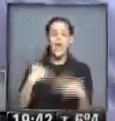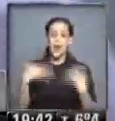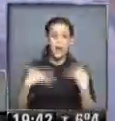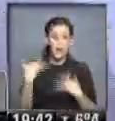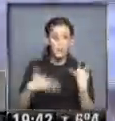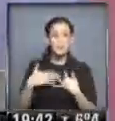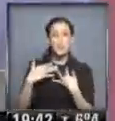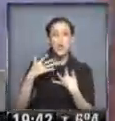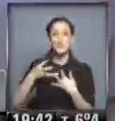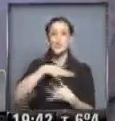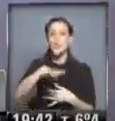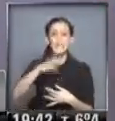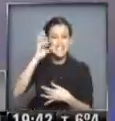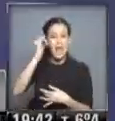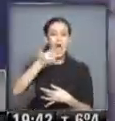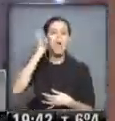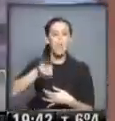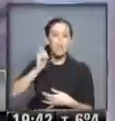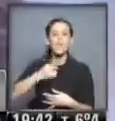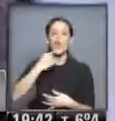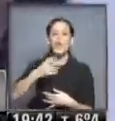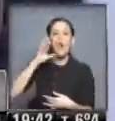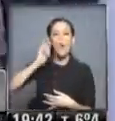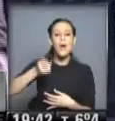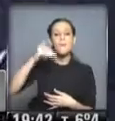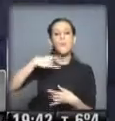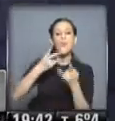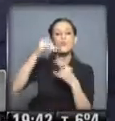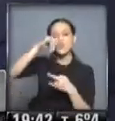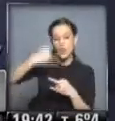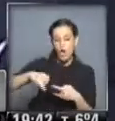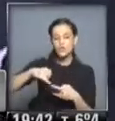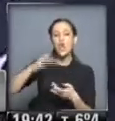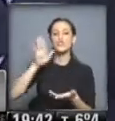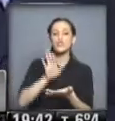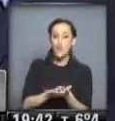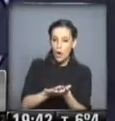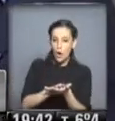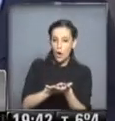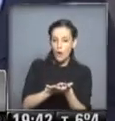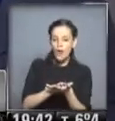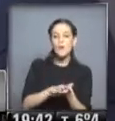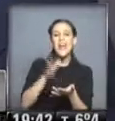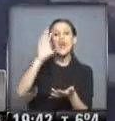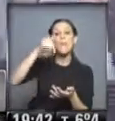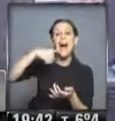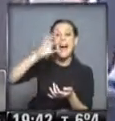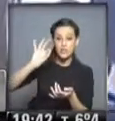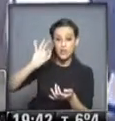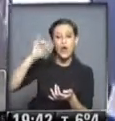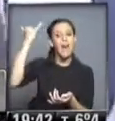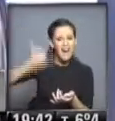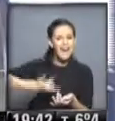país desde Chile. Así lo dispuso el juez Sergio Muñoz, haciendo lugar a los argumentos que ubican a Romano,